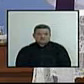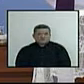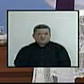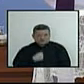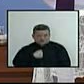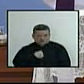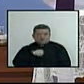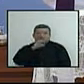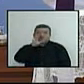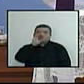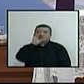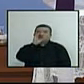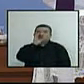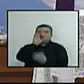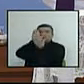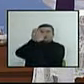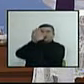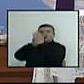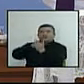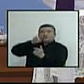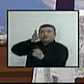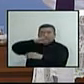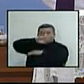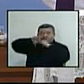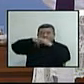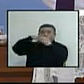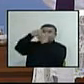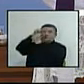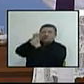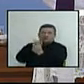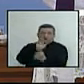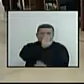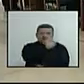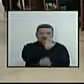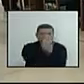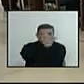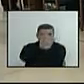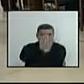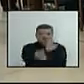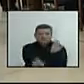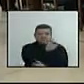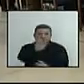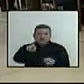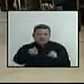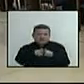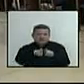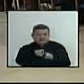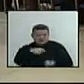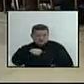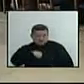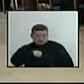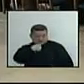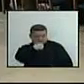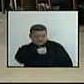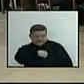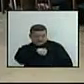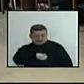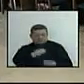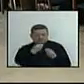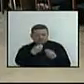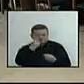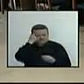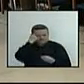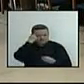Yo confieso ante Dios Todopoderoso y ante ustedes, hermanos, que he pecado mucho